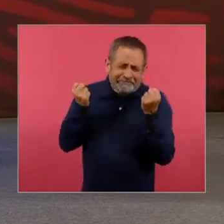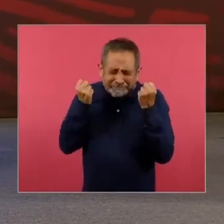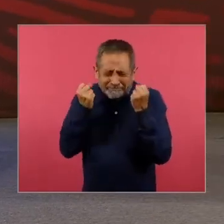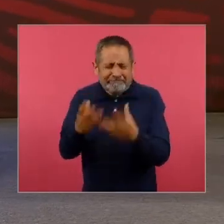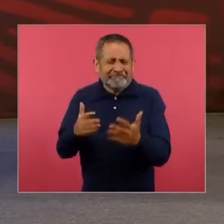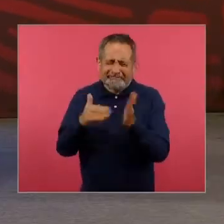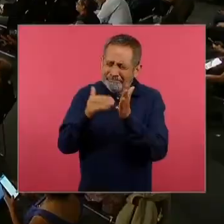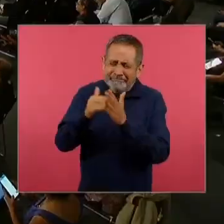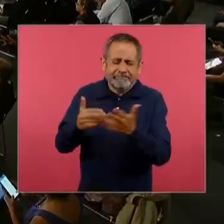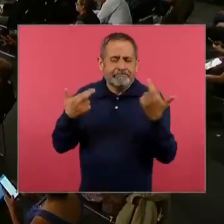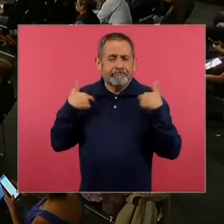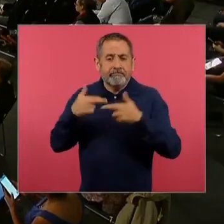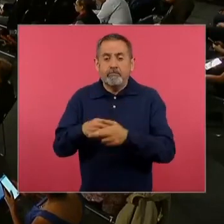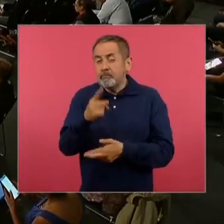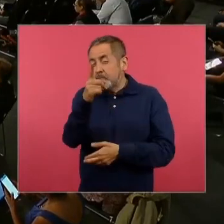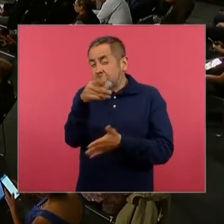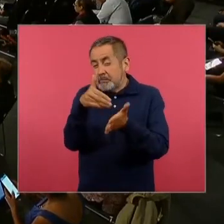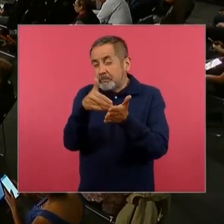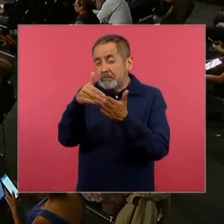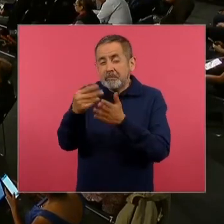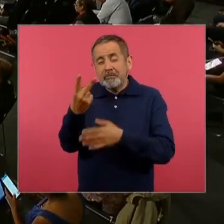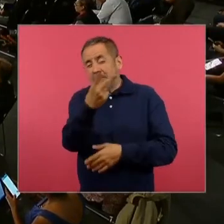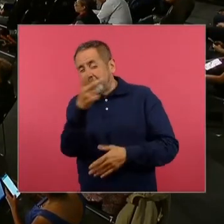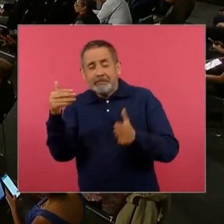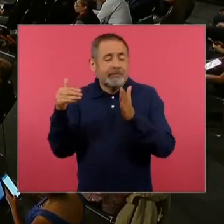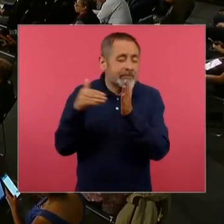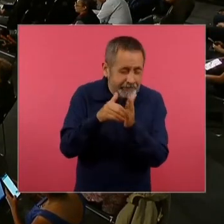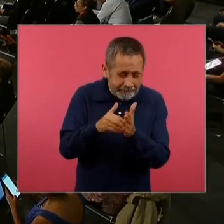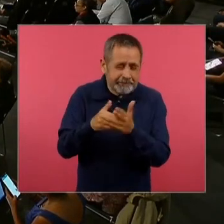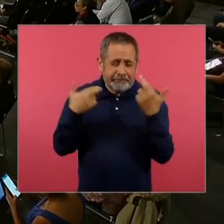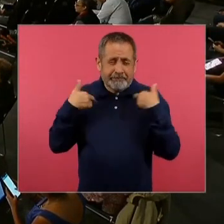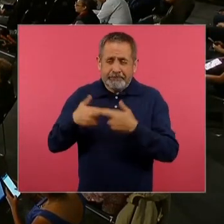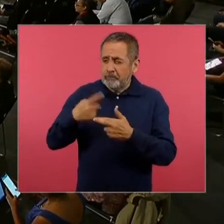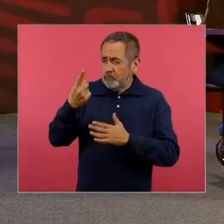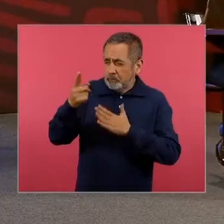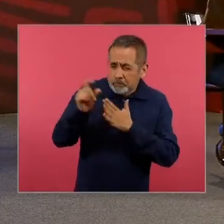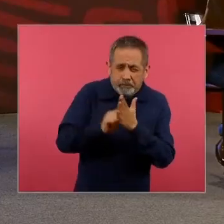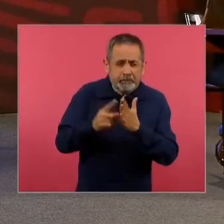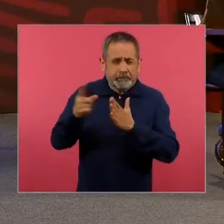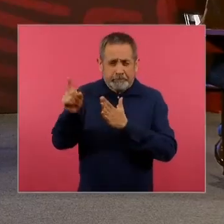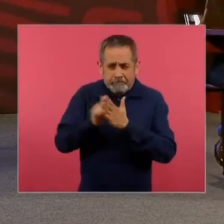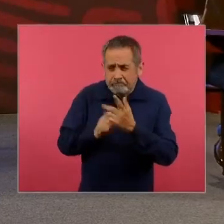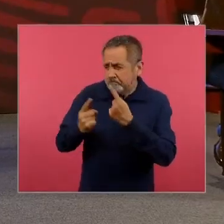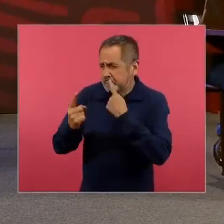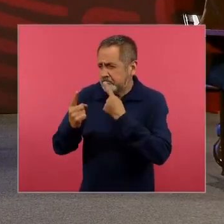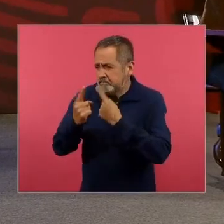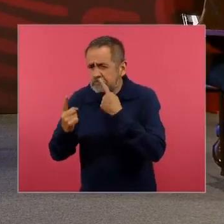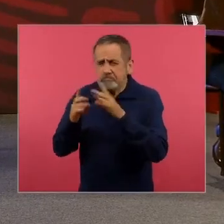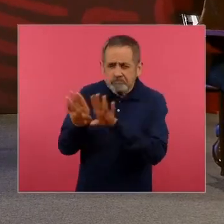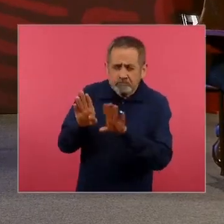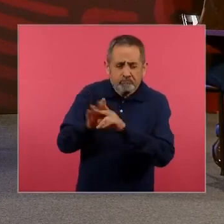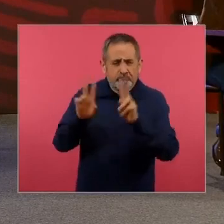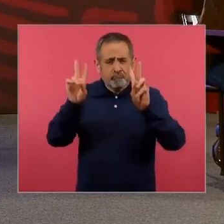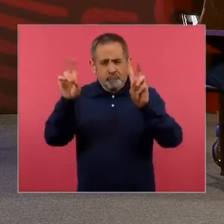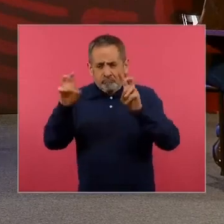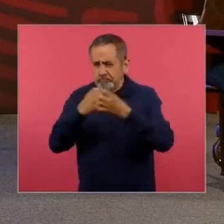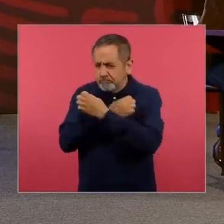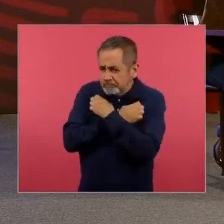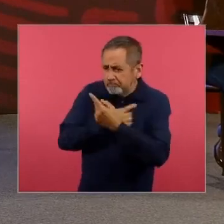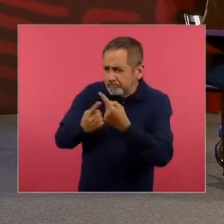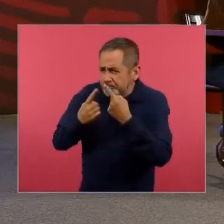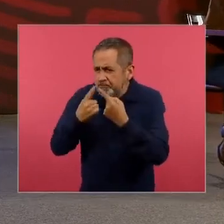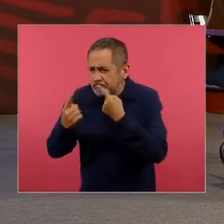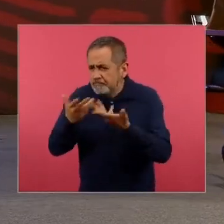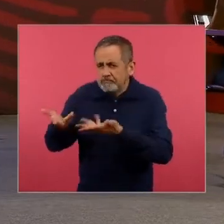maestros, 1,200,000 maestros reunidos cada mes discutiendo el tema de educación. No es poca